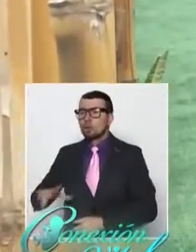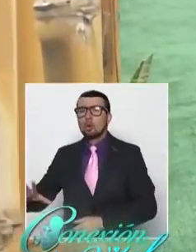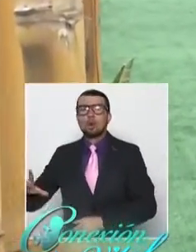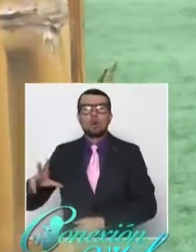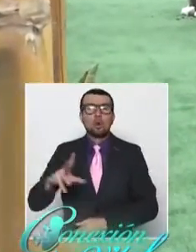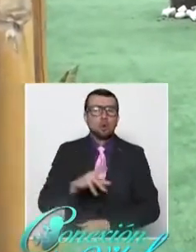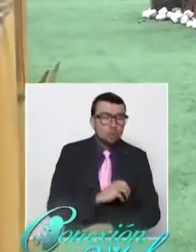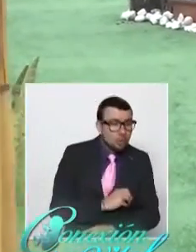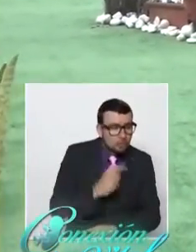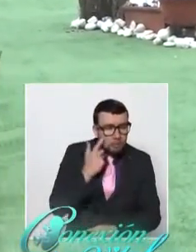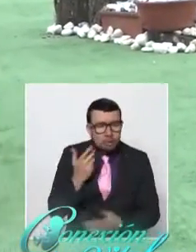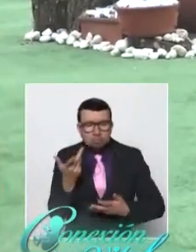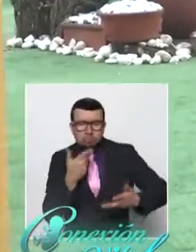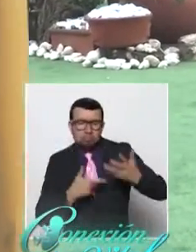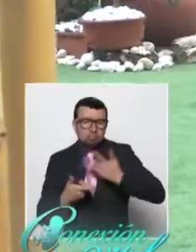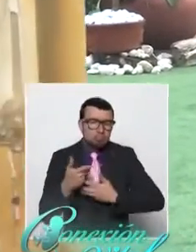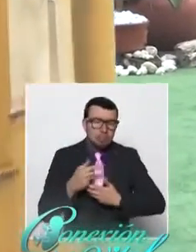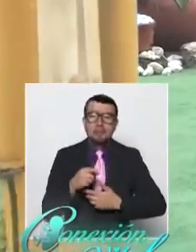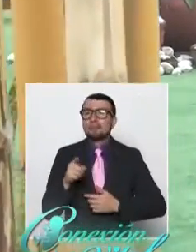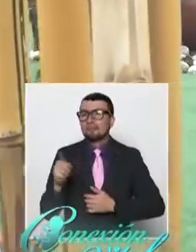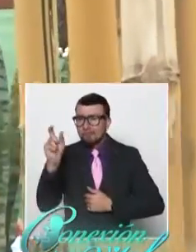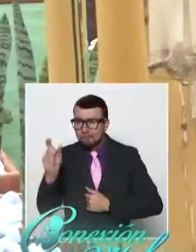y el paciente tenga un